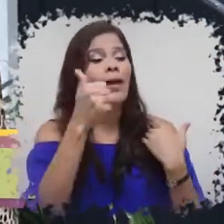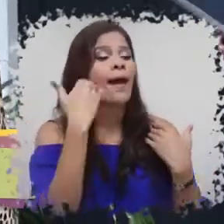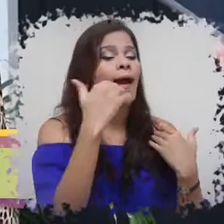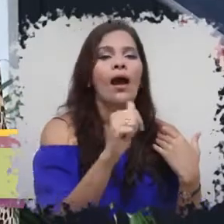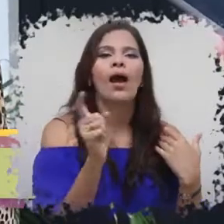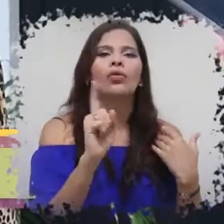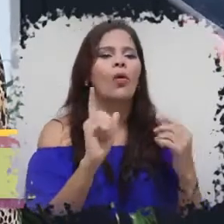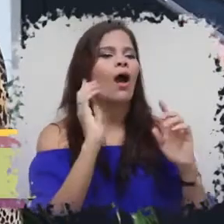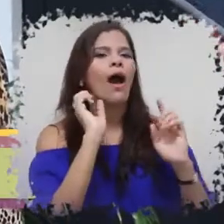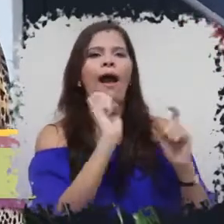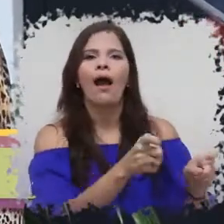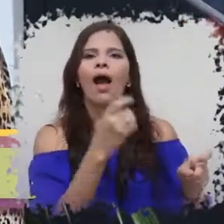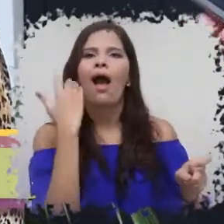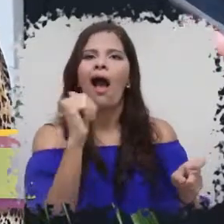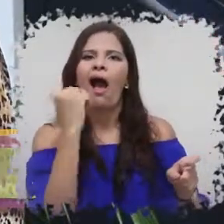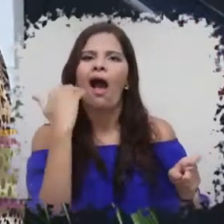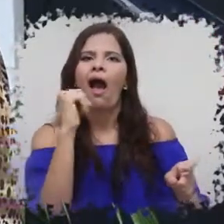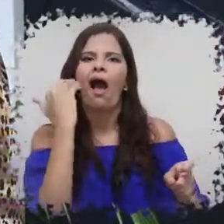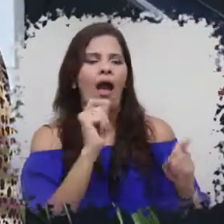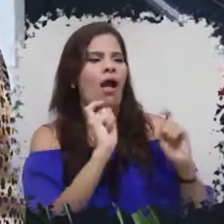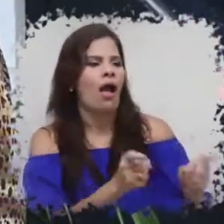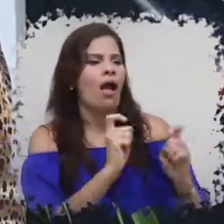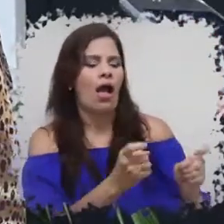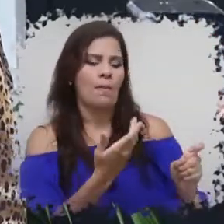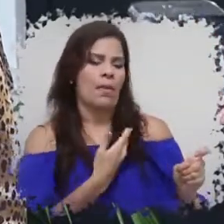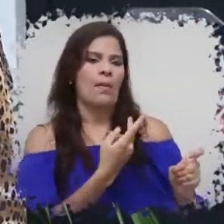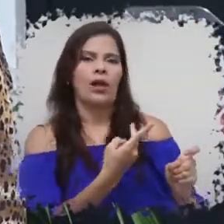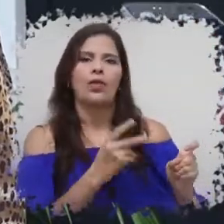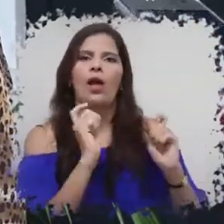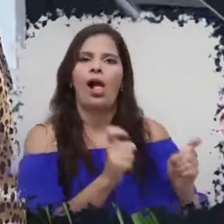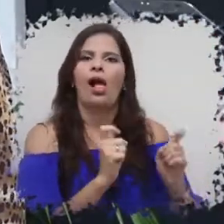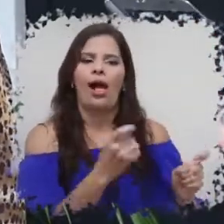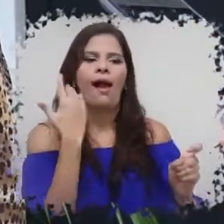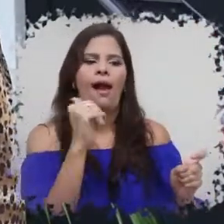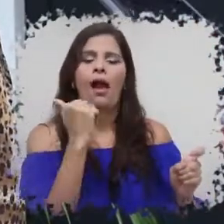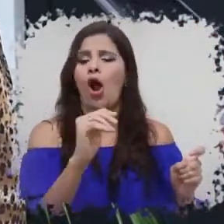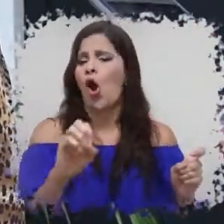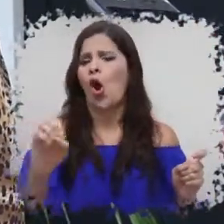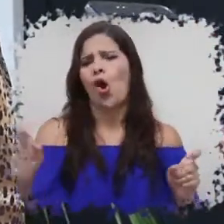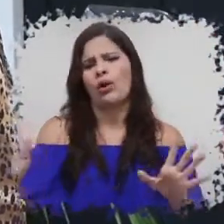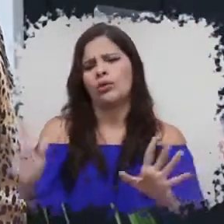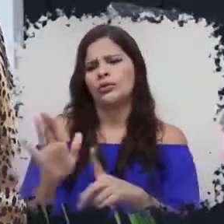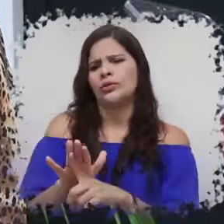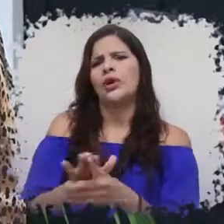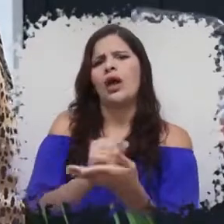María. Simple y llanamente todos los días le toca a María y a la mamá, pero a Pedro y al papá nunca les toca.